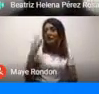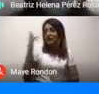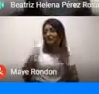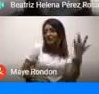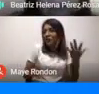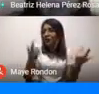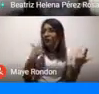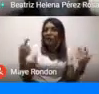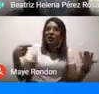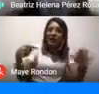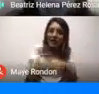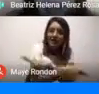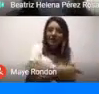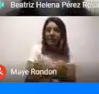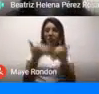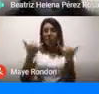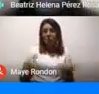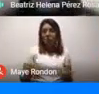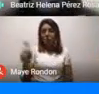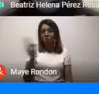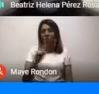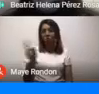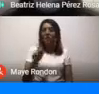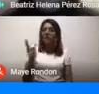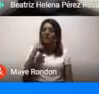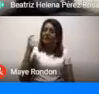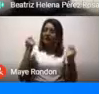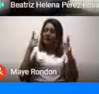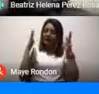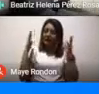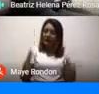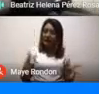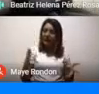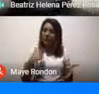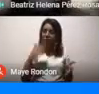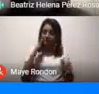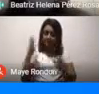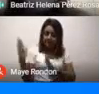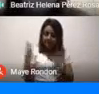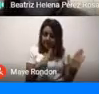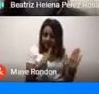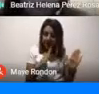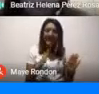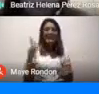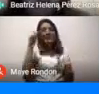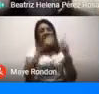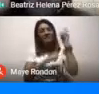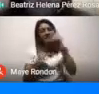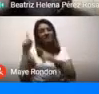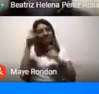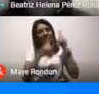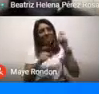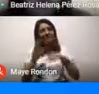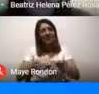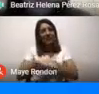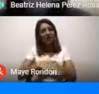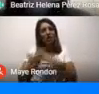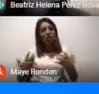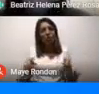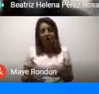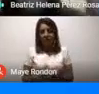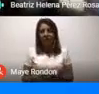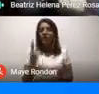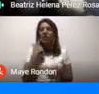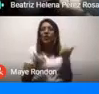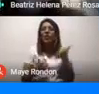entrar a abordar acá, pero que nosotros tenemos que entender que si voy a planificar, tengo que pensar esas repercusiones. ¿Cuáles